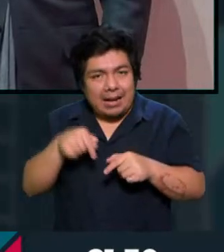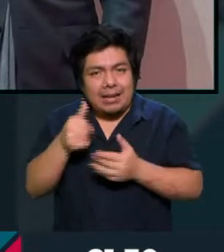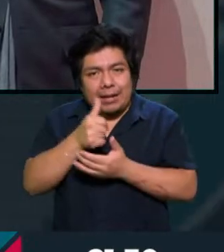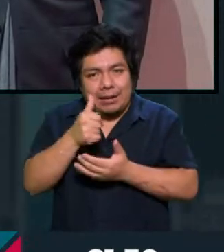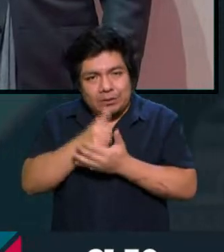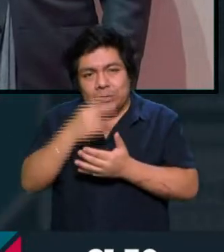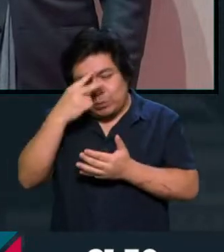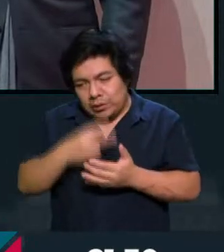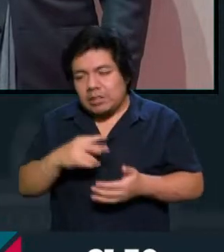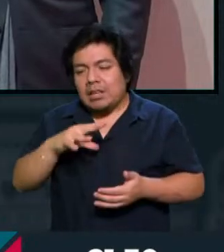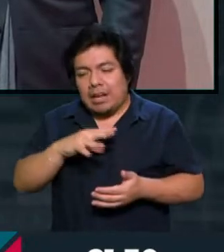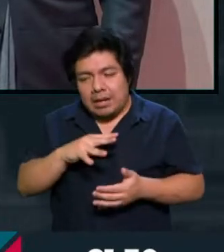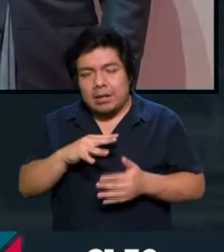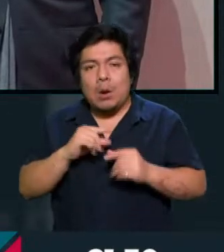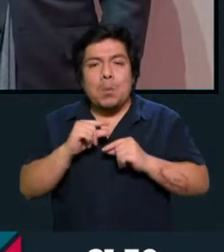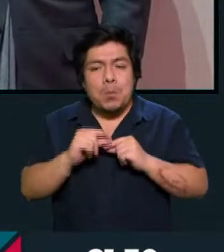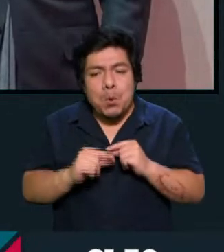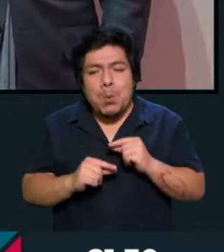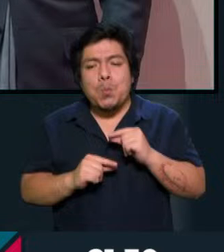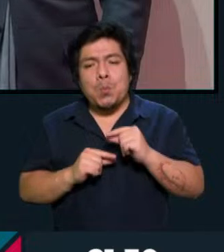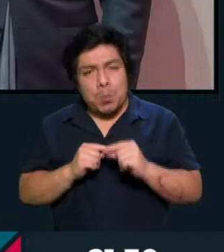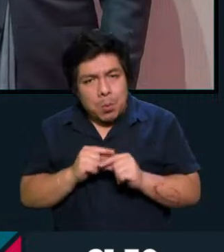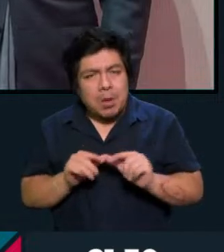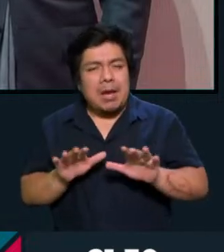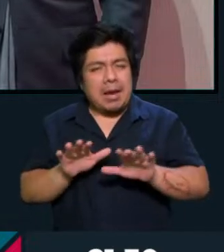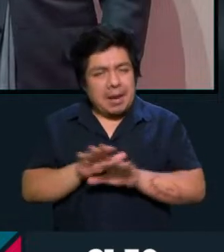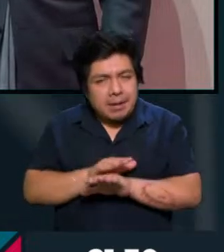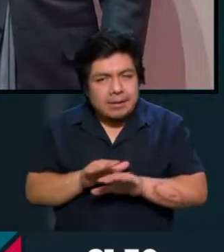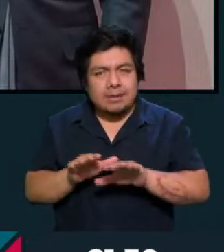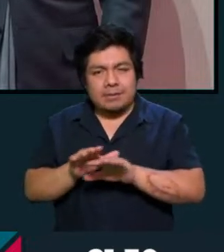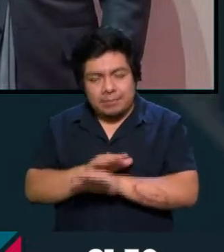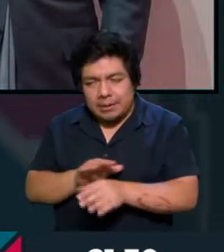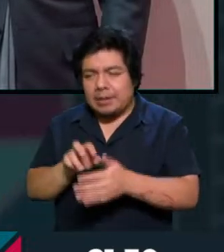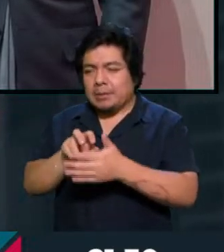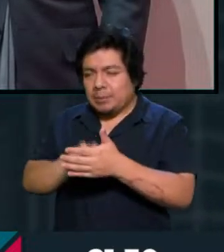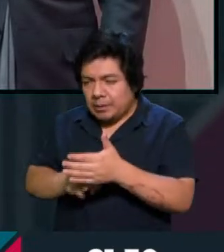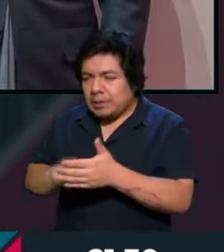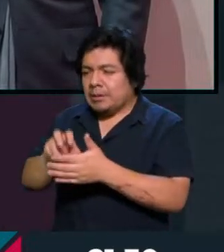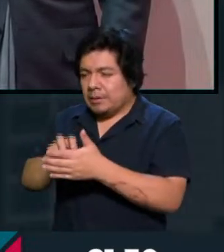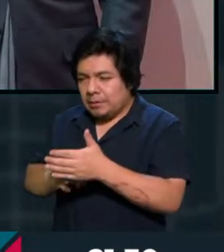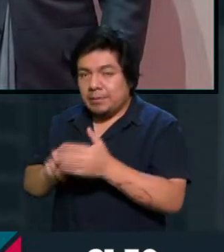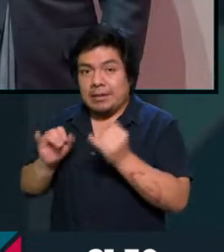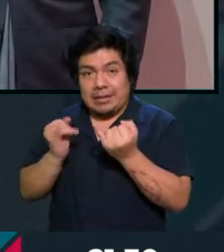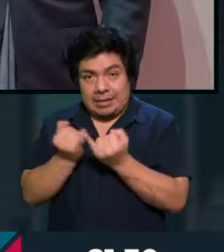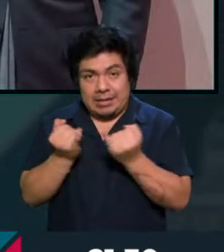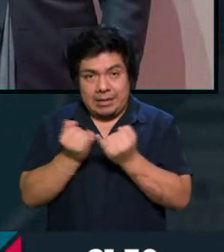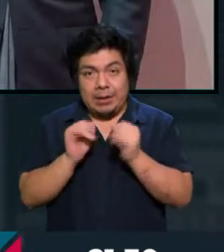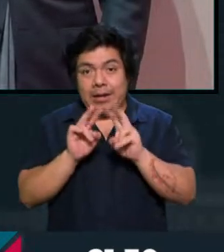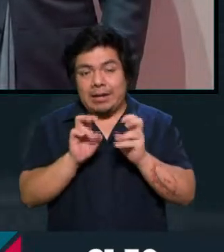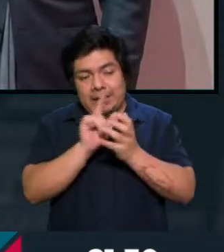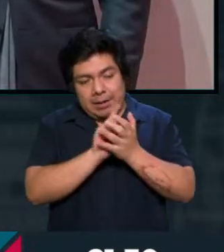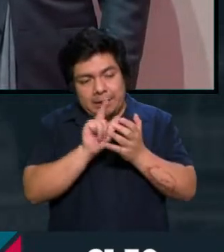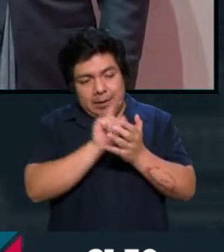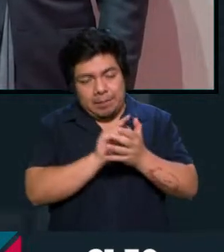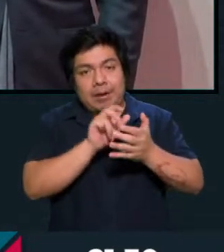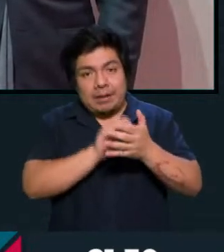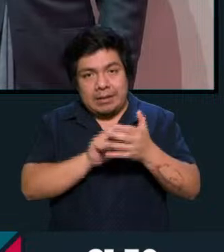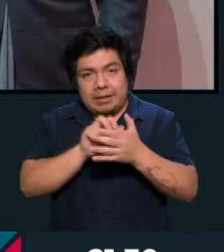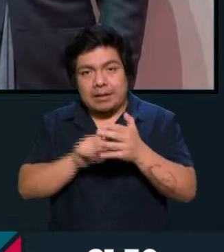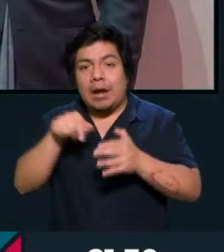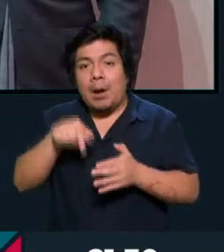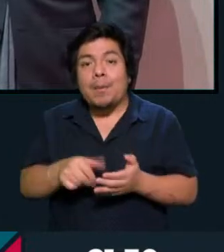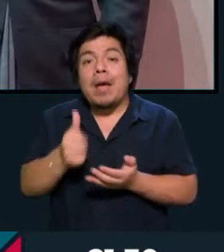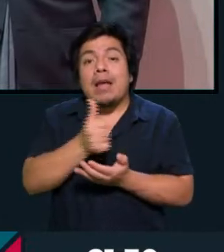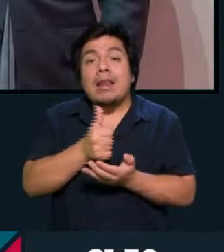ciudad. Eso ha ido cambiando y se ha ido modificando, e incluso va a tener ajustes de tipo legal, pero lo importante es que en nuestra ciudad